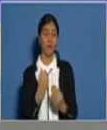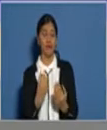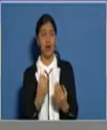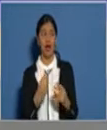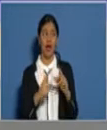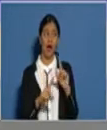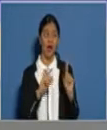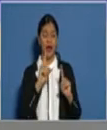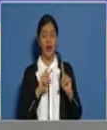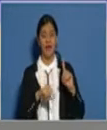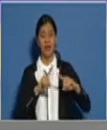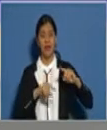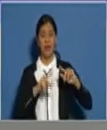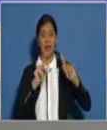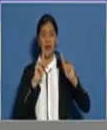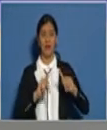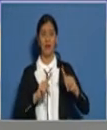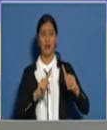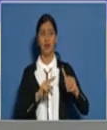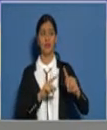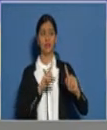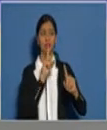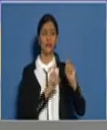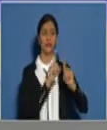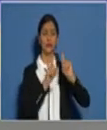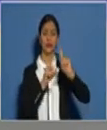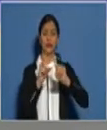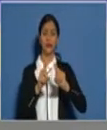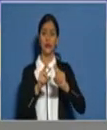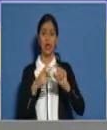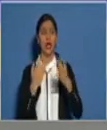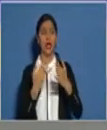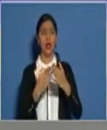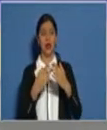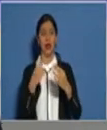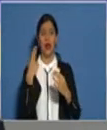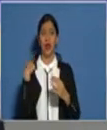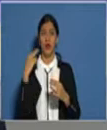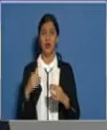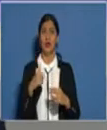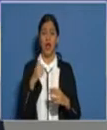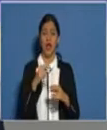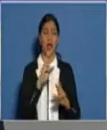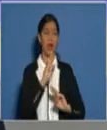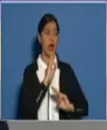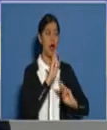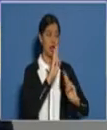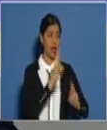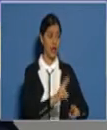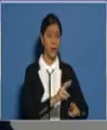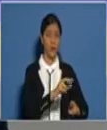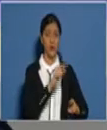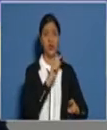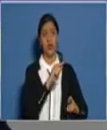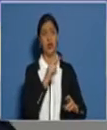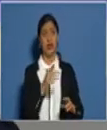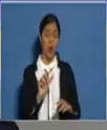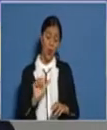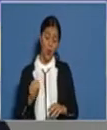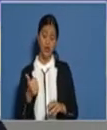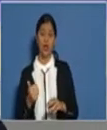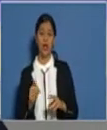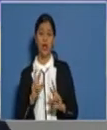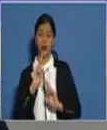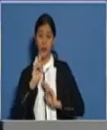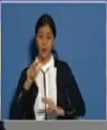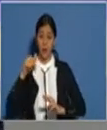muchas preguntas en relación al mismo tema, las autoridades las responden, y las otras las respondemos aquí en Yo Me Informo PMA. Y de